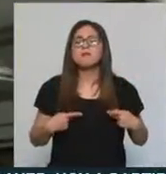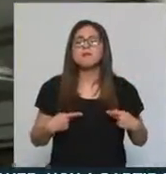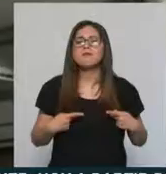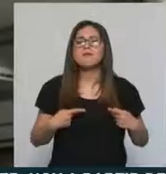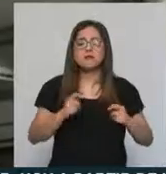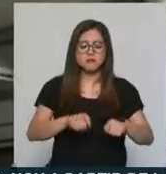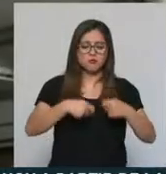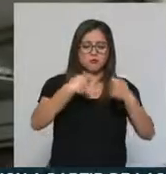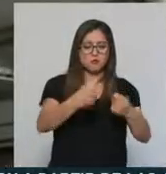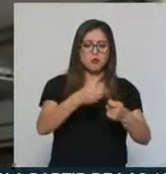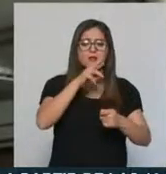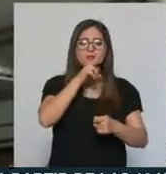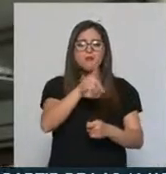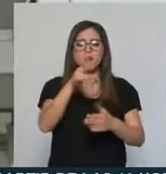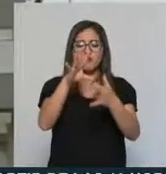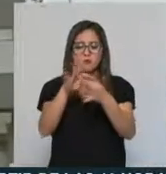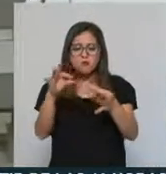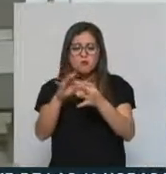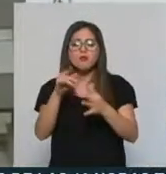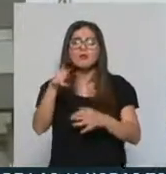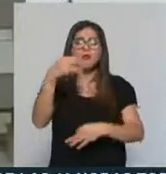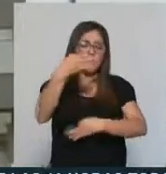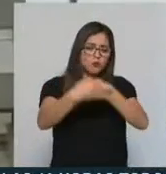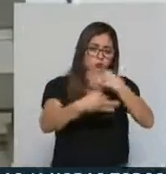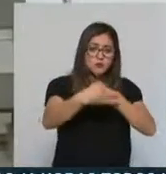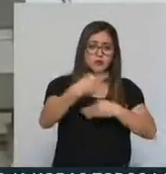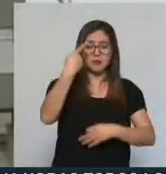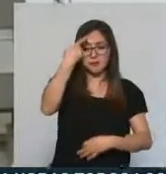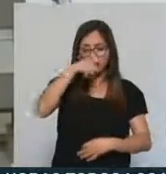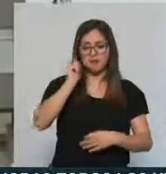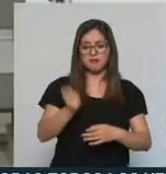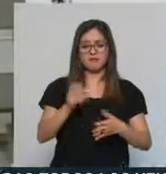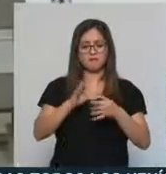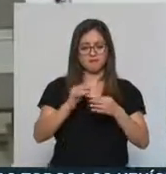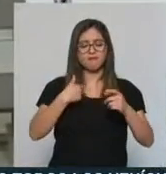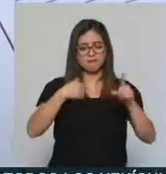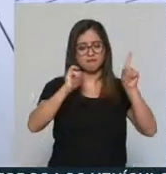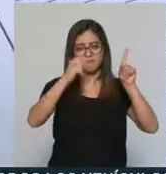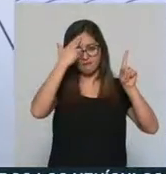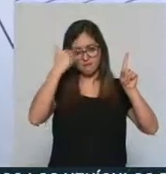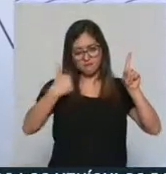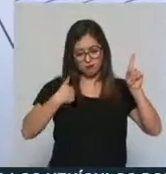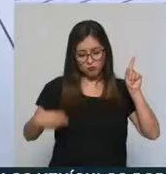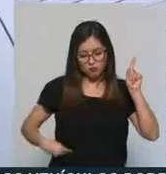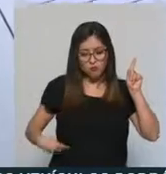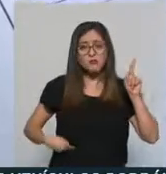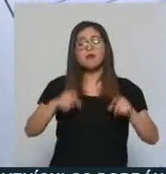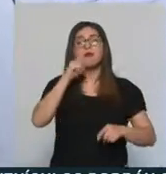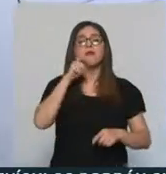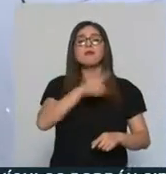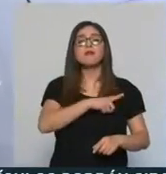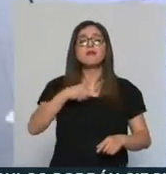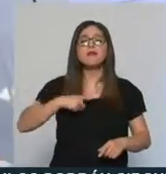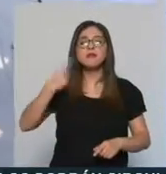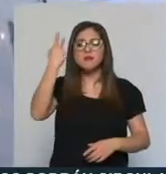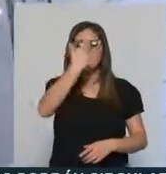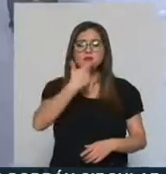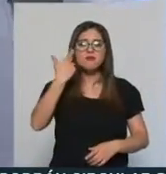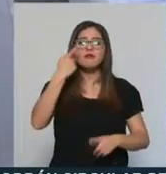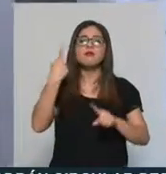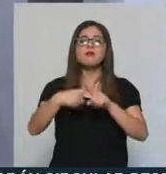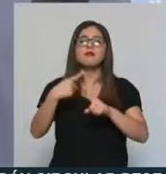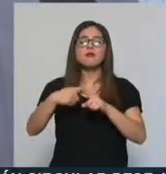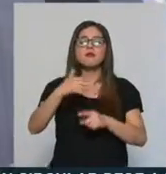unos mejores tratos con la justicia para que tanto ellos se declaren culpables como den a conocer toda la red de corrupción que existe alrededor. Y esto es lo que ha llevado a que